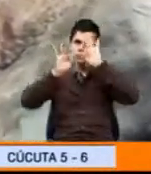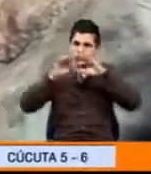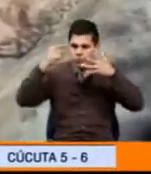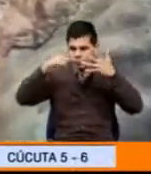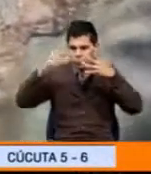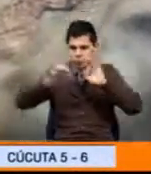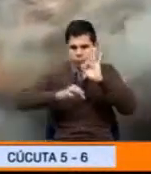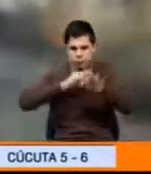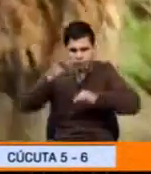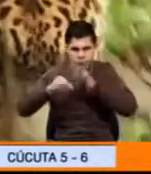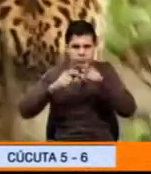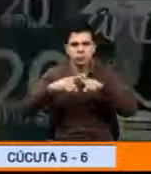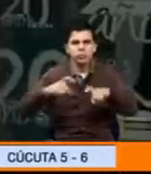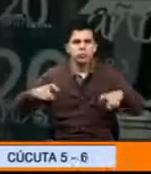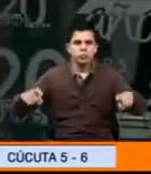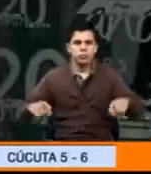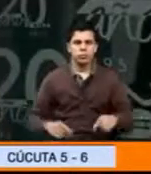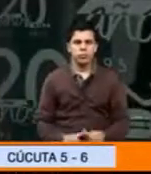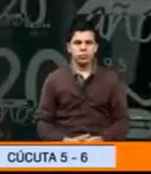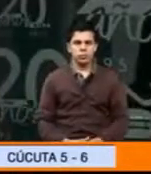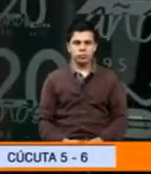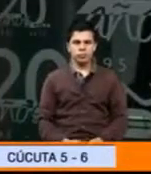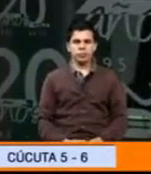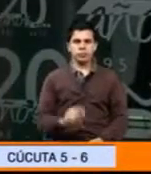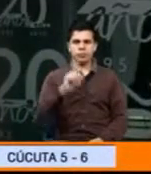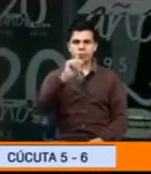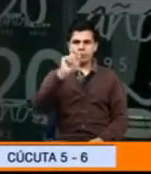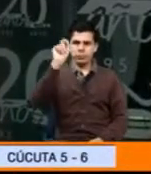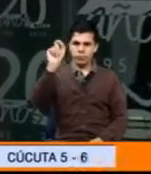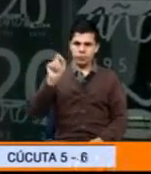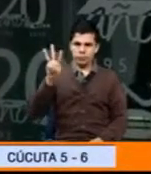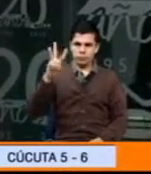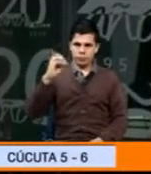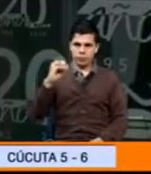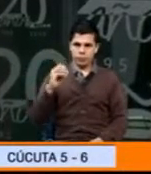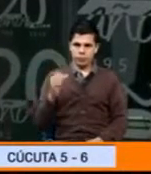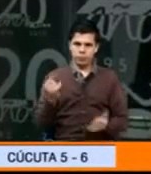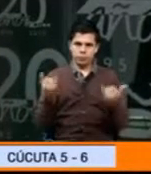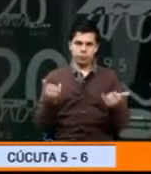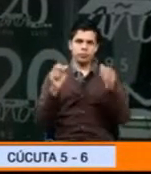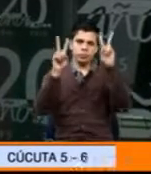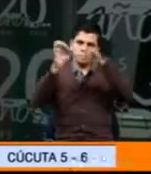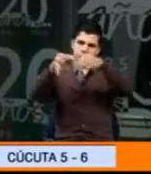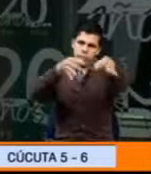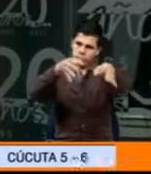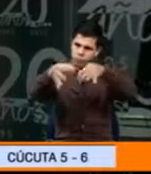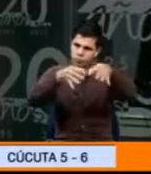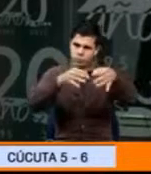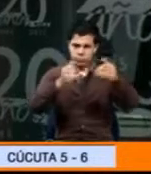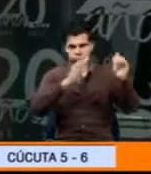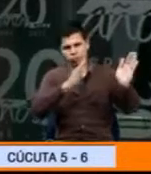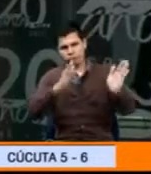conservación de nuestra biodiversidad. 6 de la mañana, 30 minutos, pues este es el tema de hoy. En nuestra nota